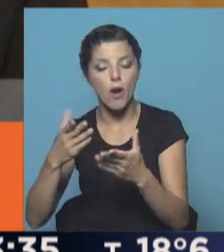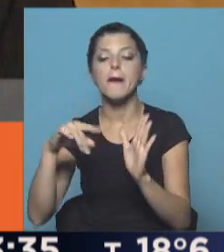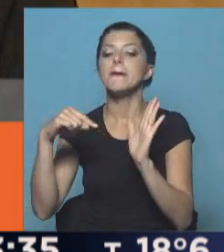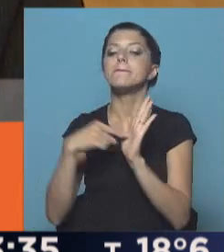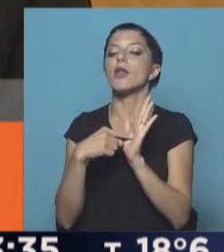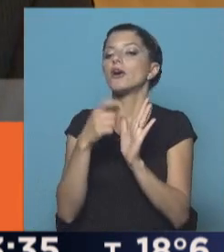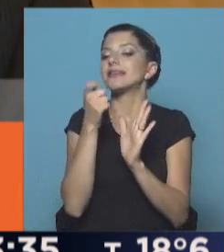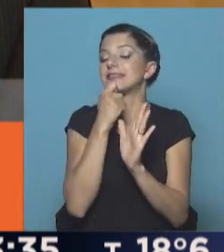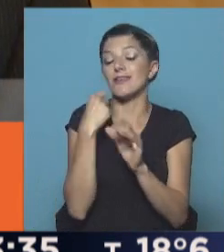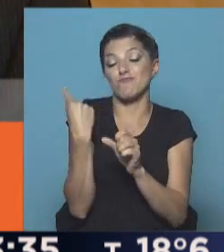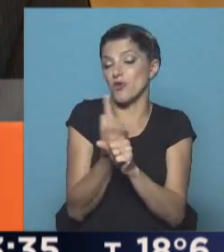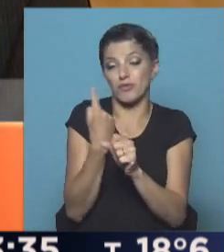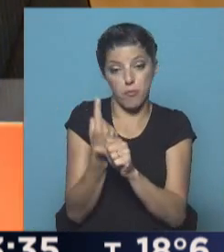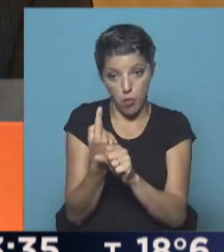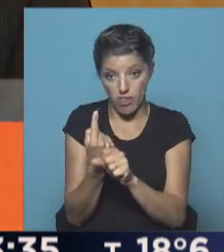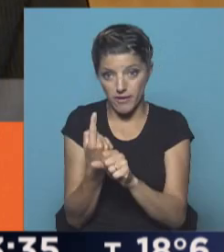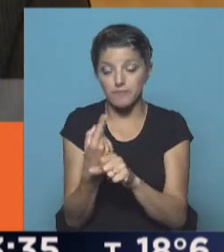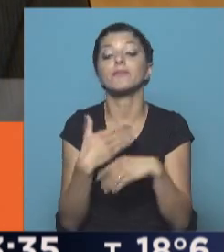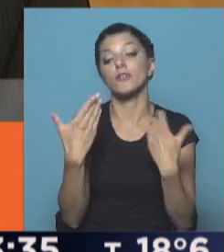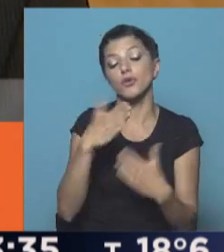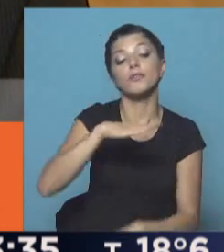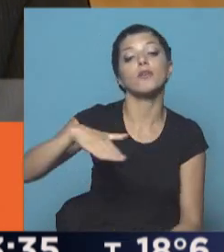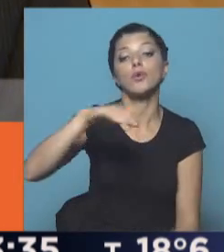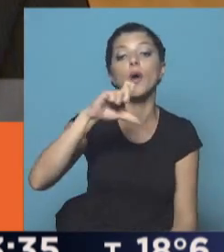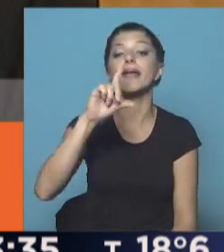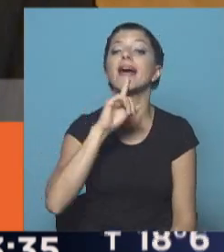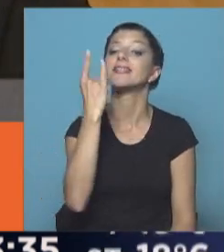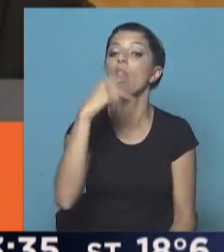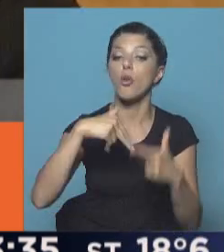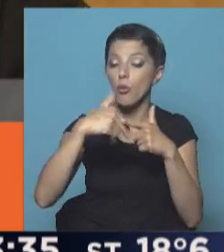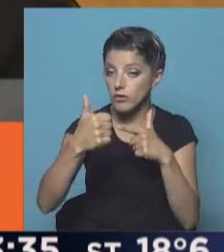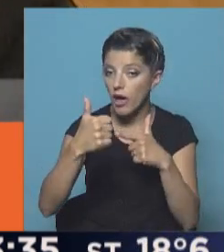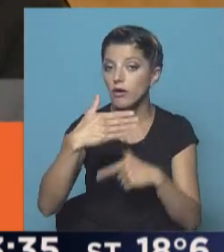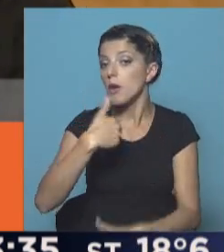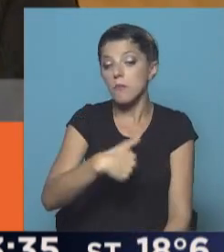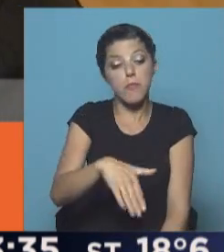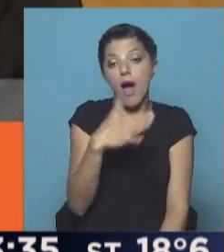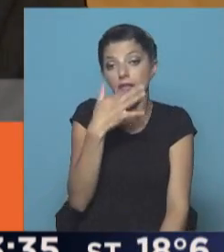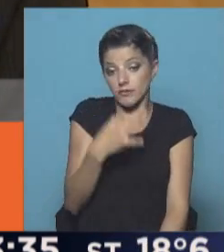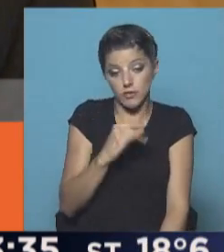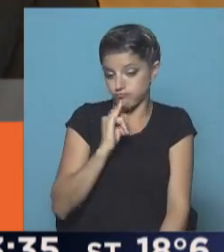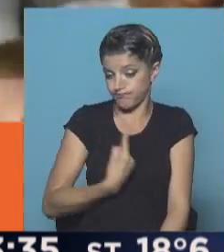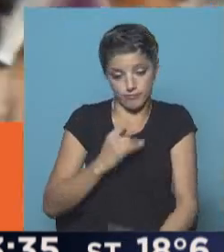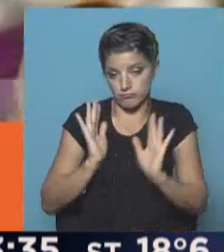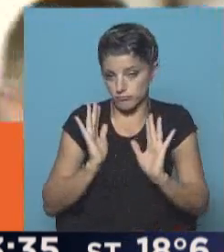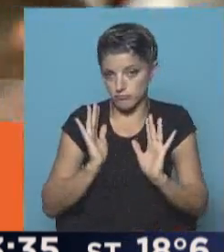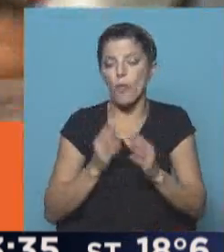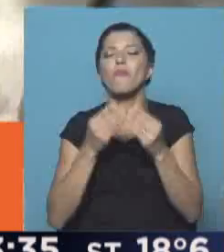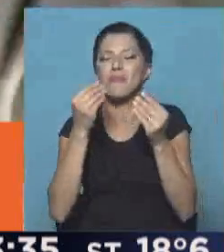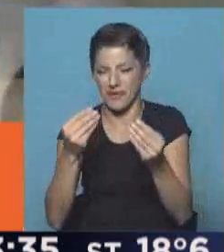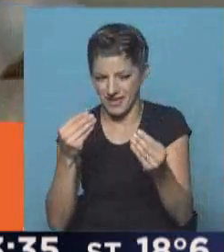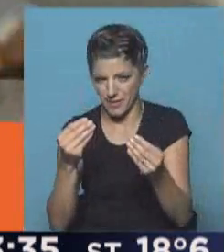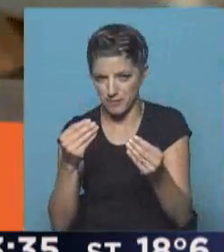puede ser, lo que hará Cataluña es decidir por sí misma. ¿Por qué?